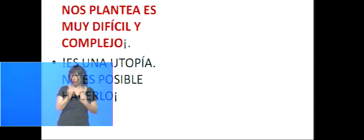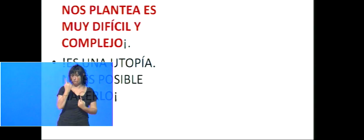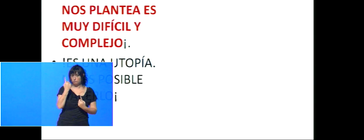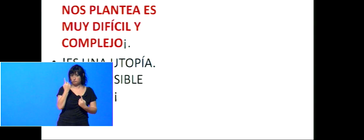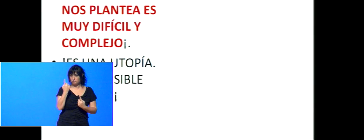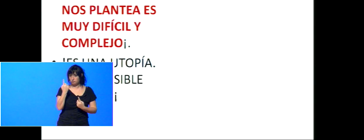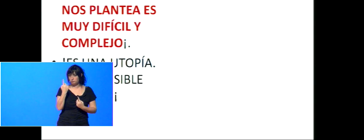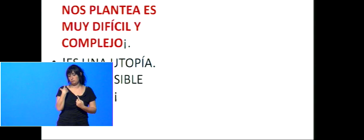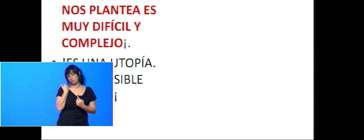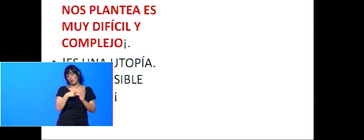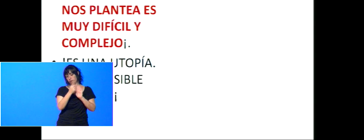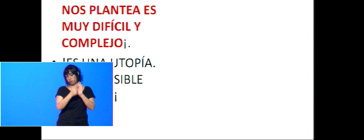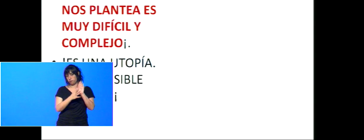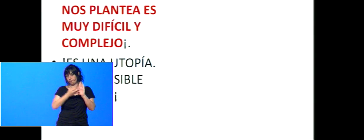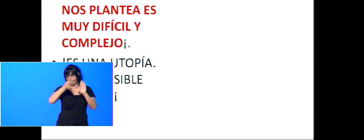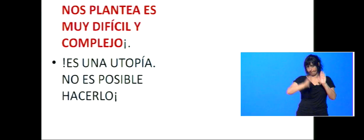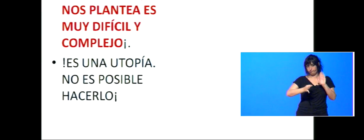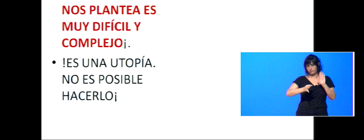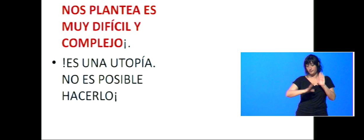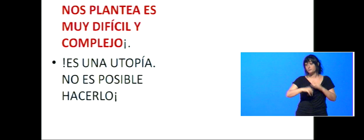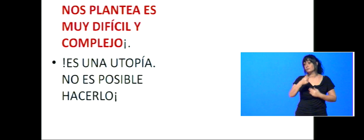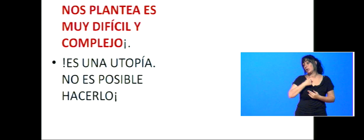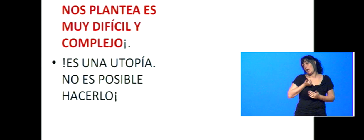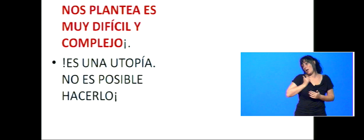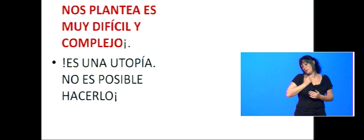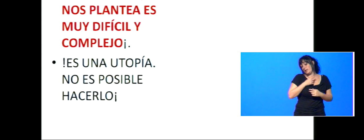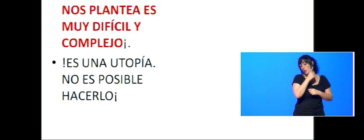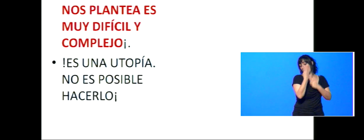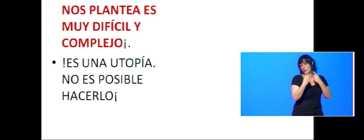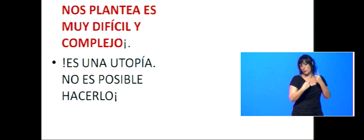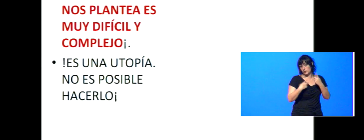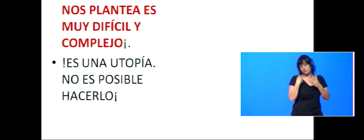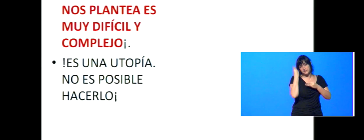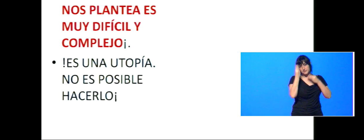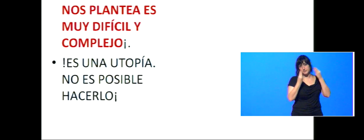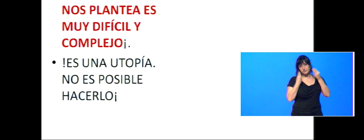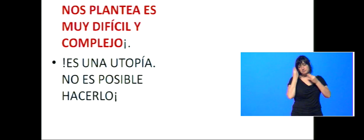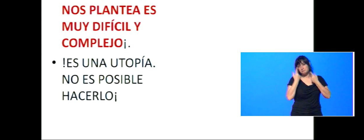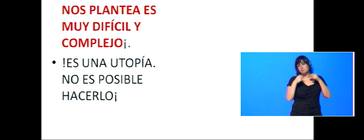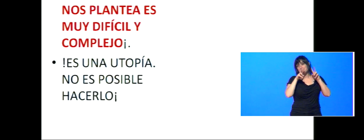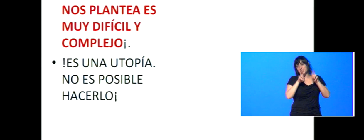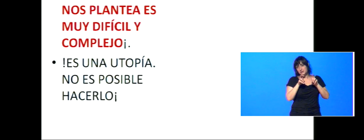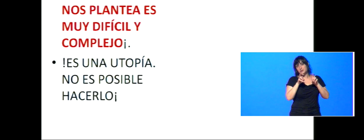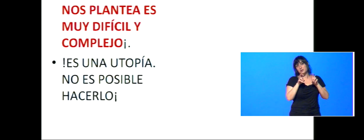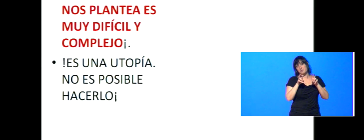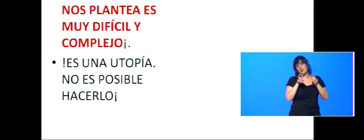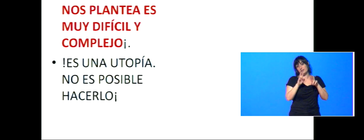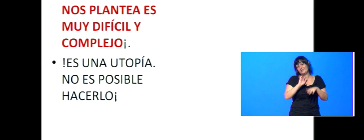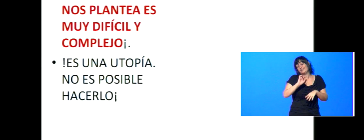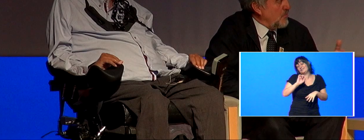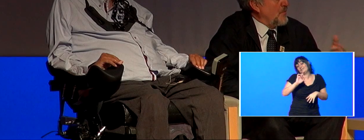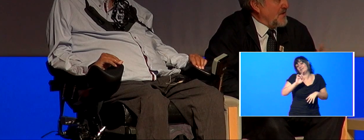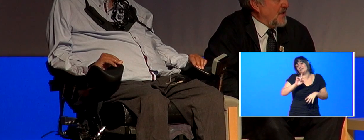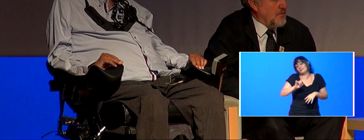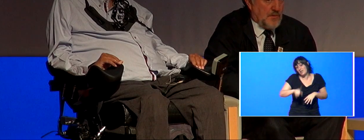las vamos a señalar, ¿no? Yo he aprovechado la pregunta para reflexionar en torno a algo que también suele ser